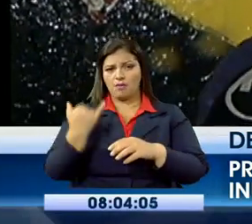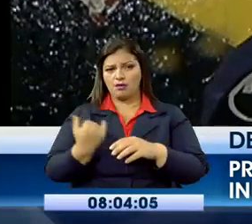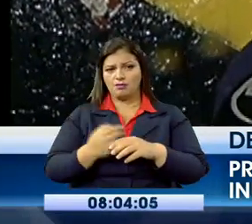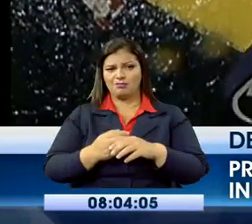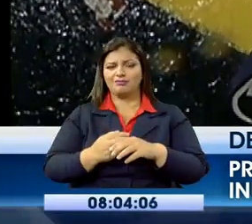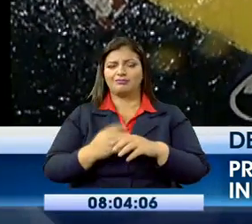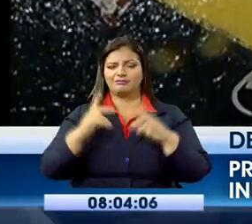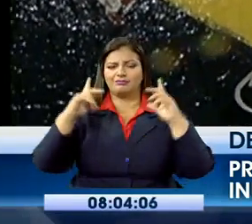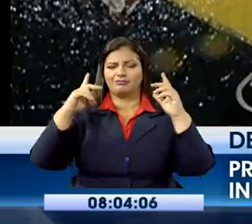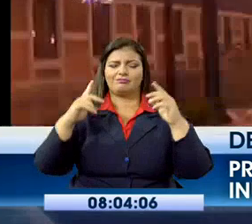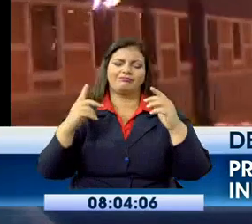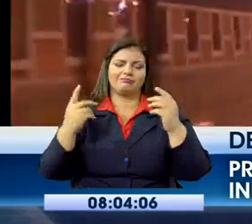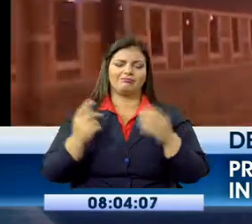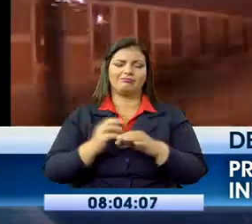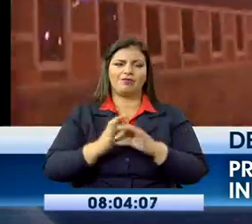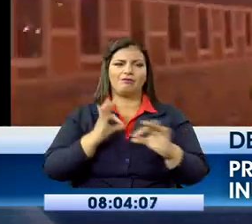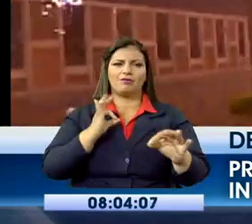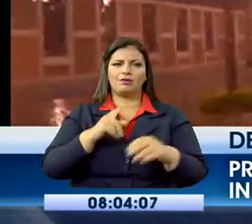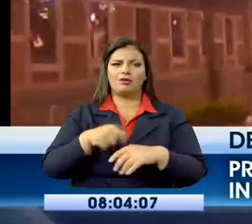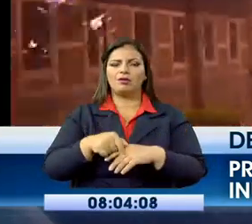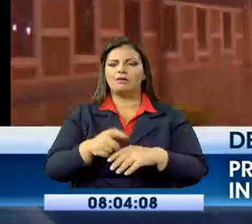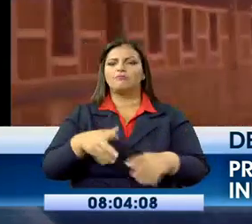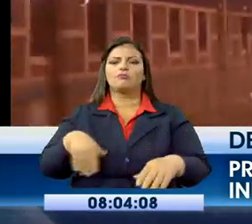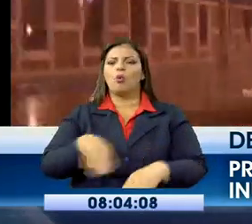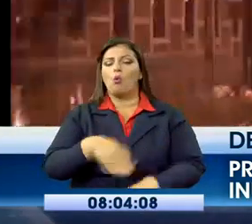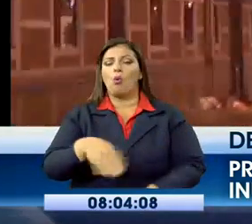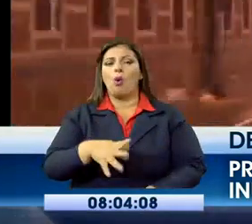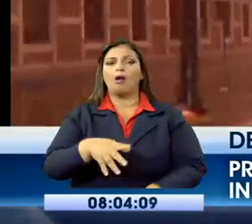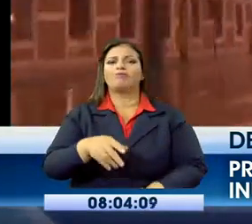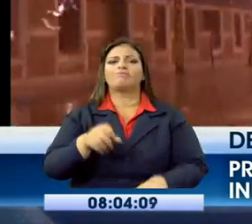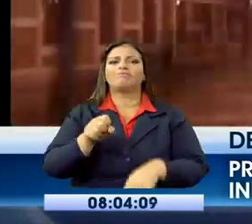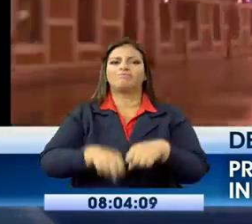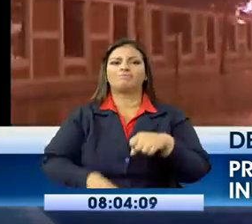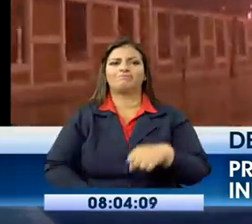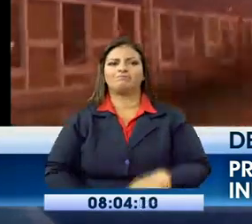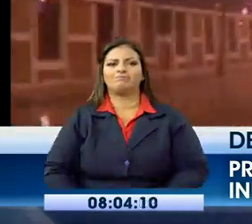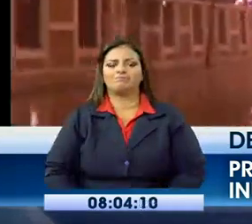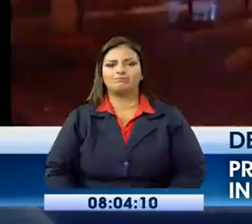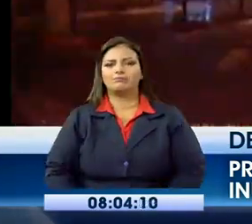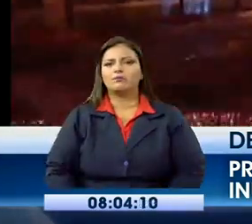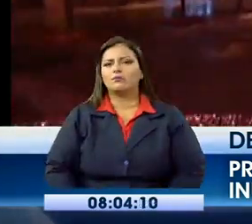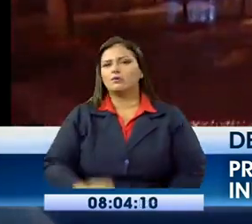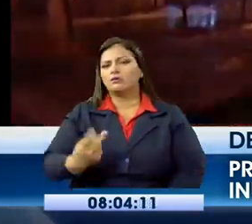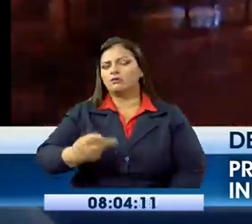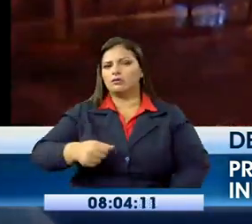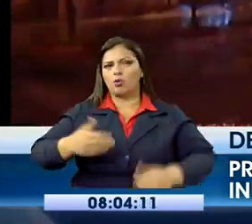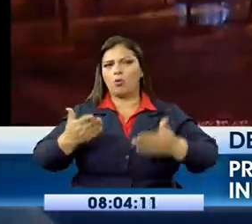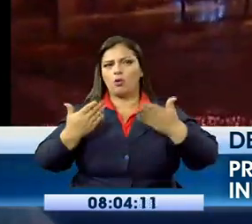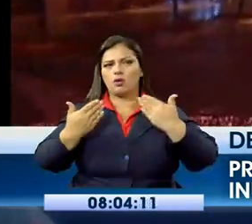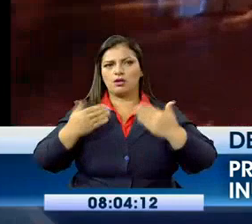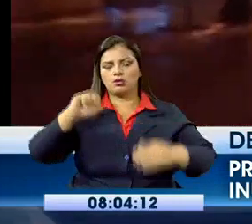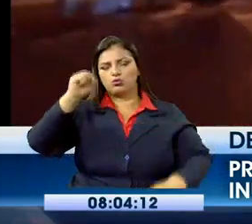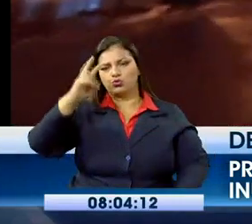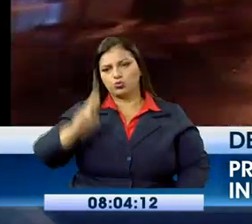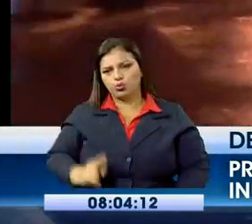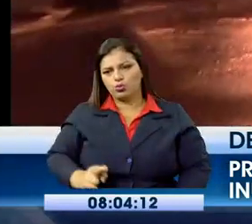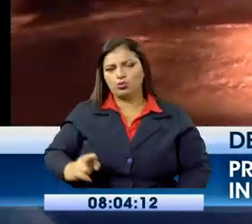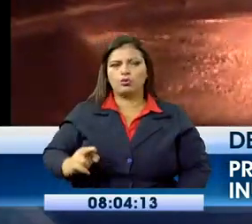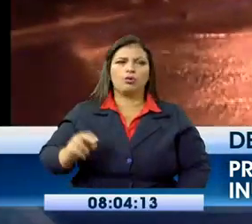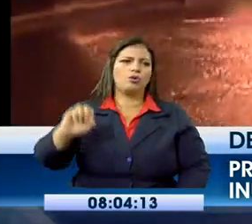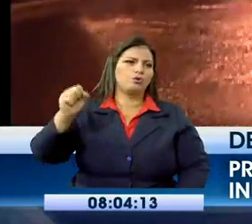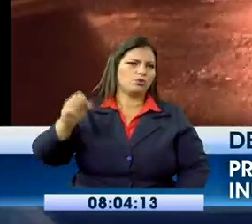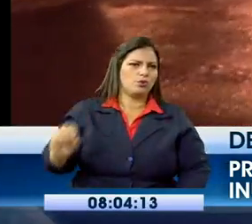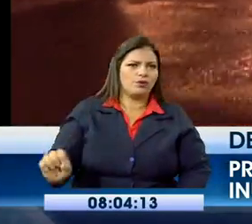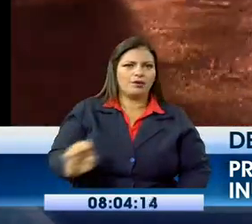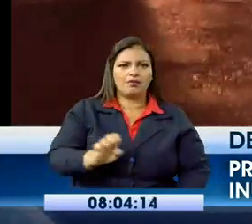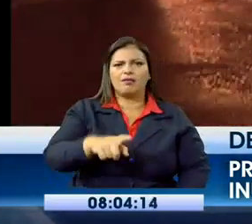carro, mira, el motor se le dañó ya. La lluvia se extendió también al sur y suroeste de la urbe, aunque